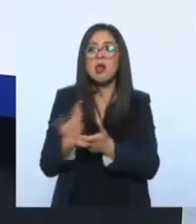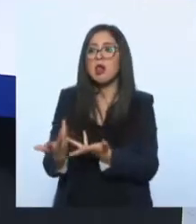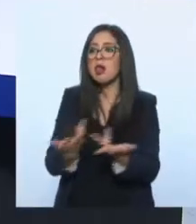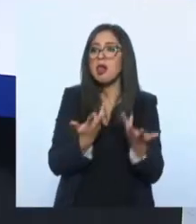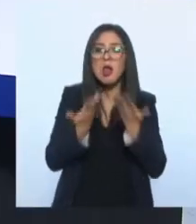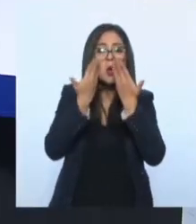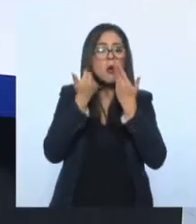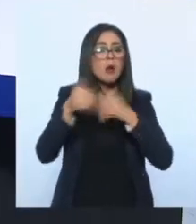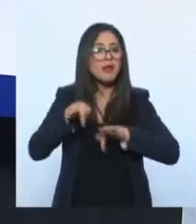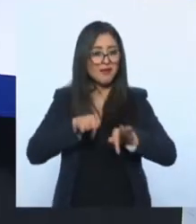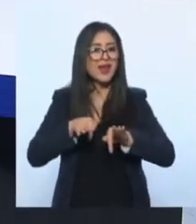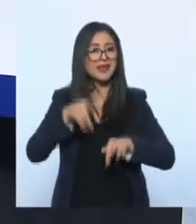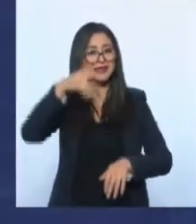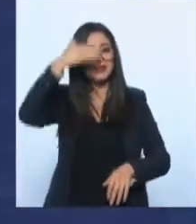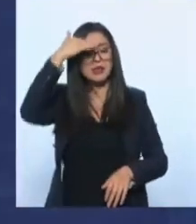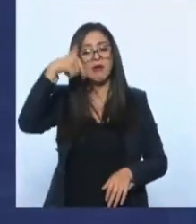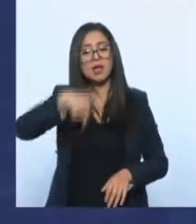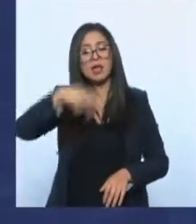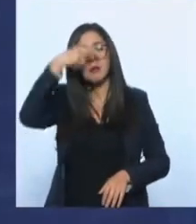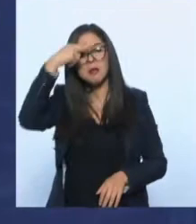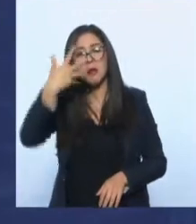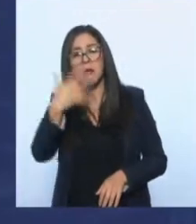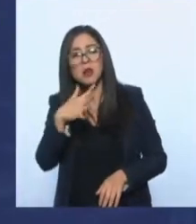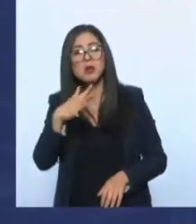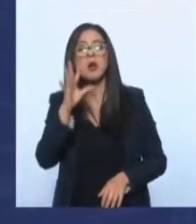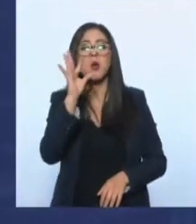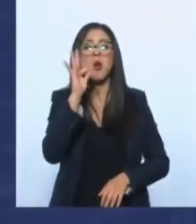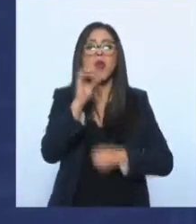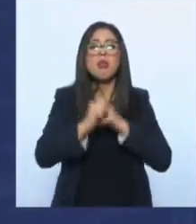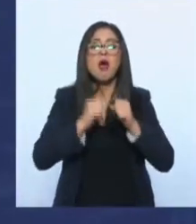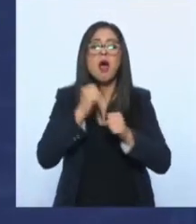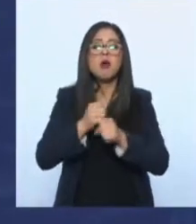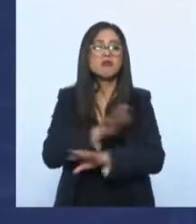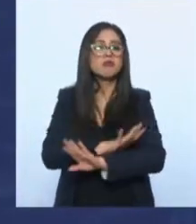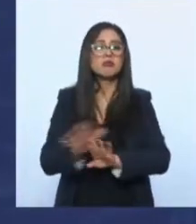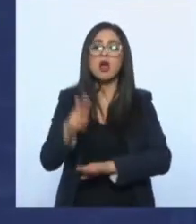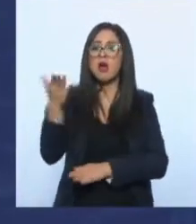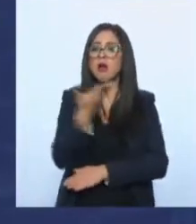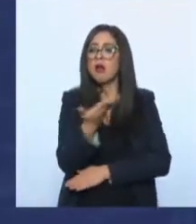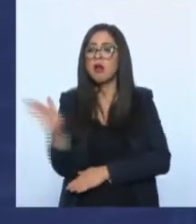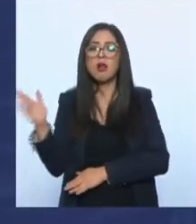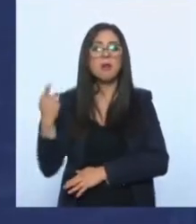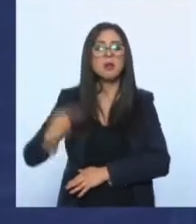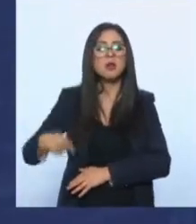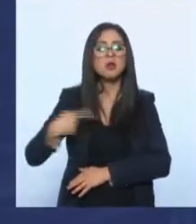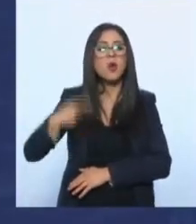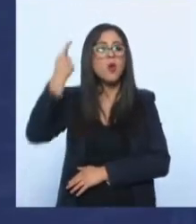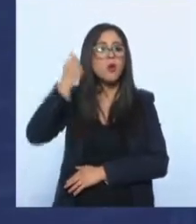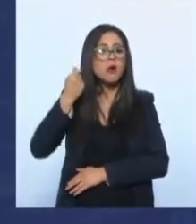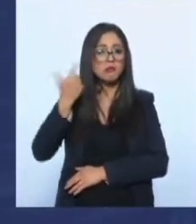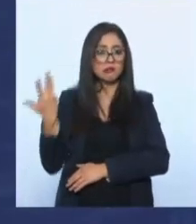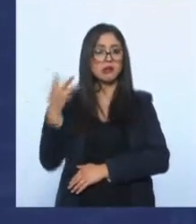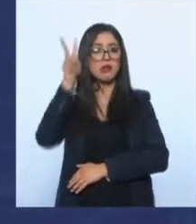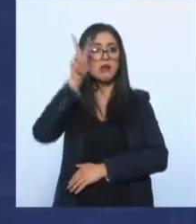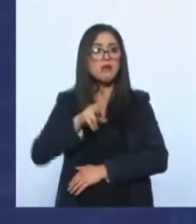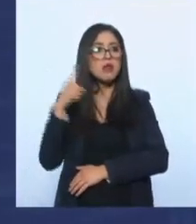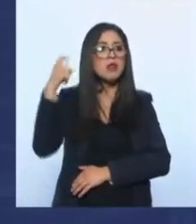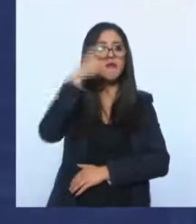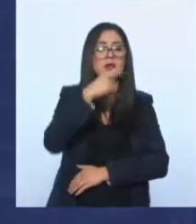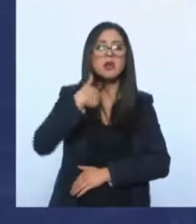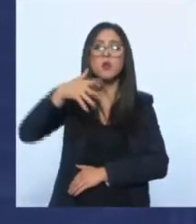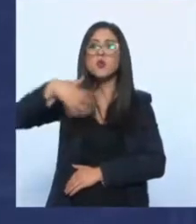aquí en México prácticamente a los 40 casi te están jubilando, ya es muy complicado que encuentres un puesto o una vacante a esa